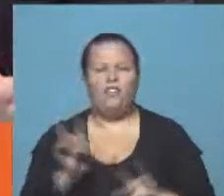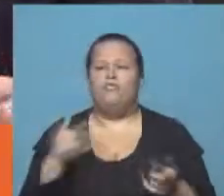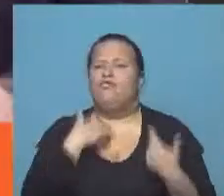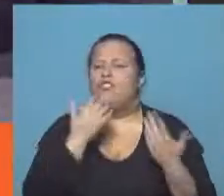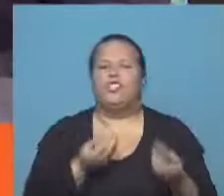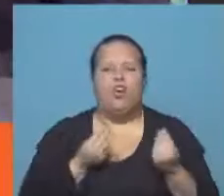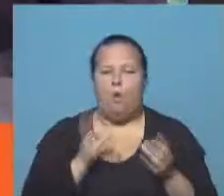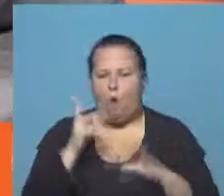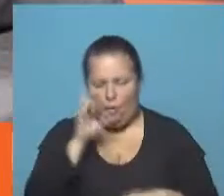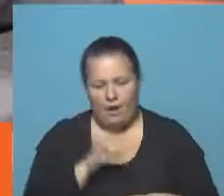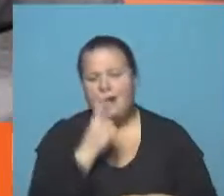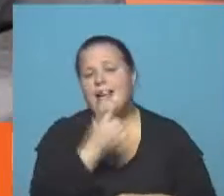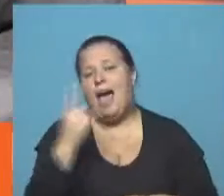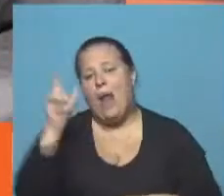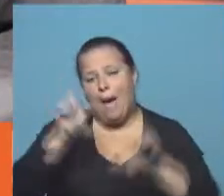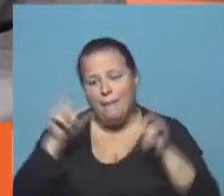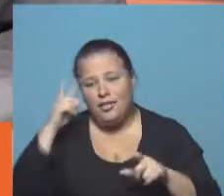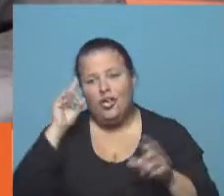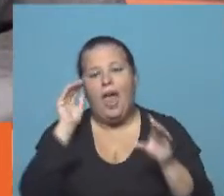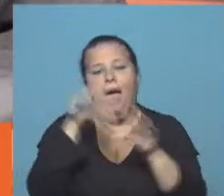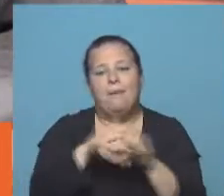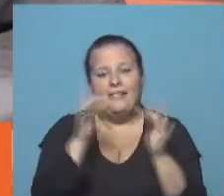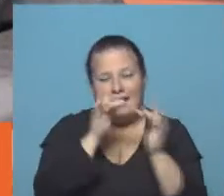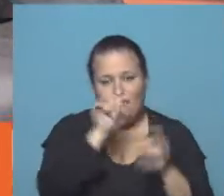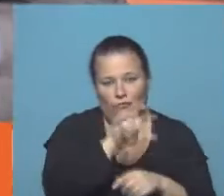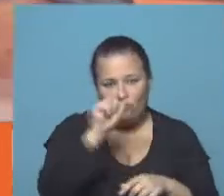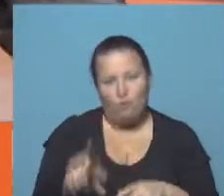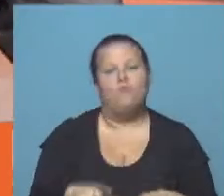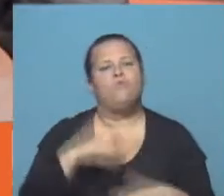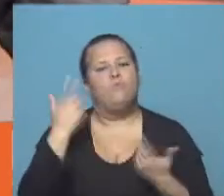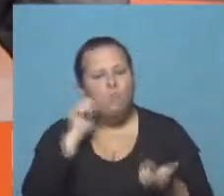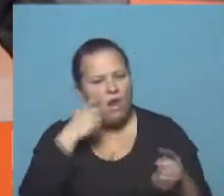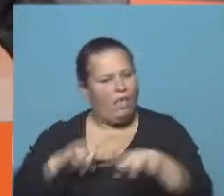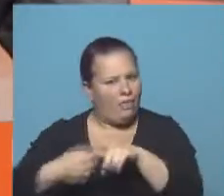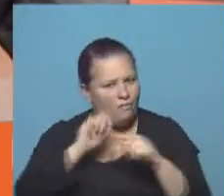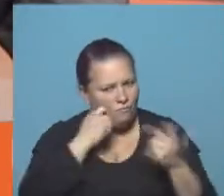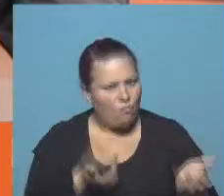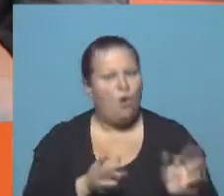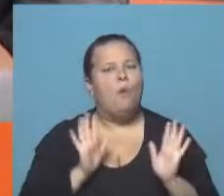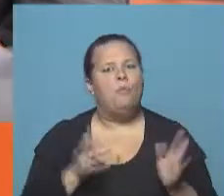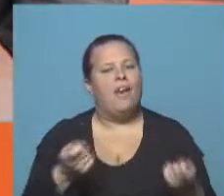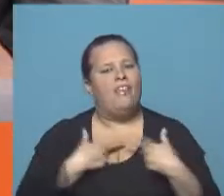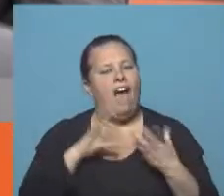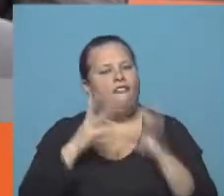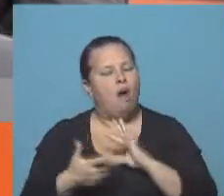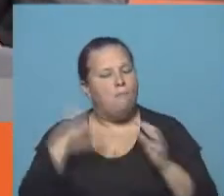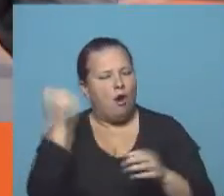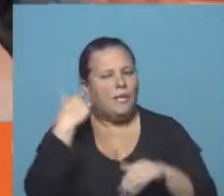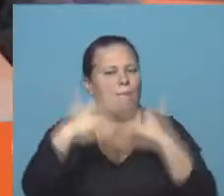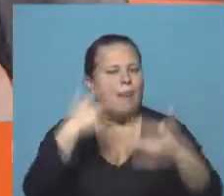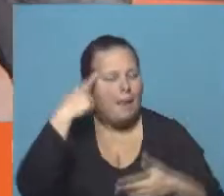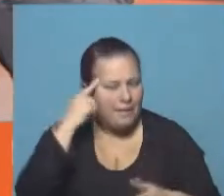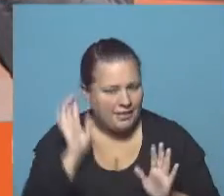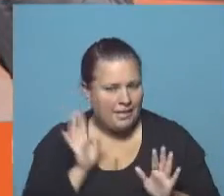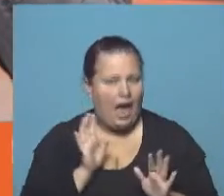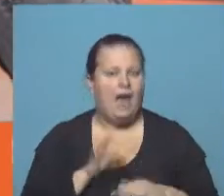entiendo realmente esa posición. Cada uno de los televidentes va a poder meterse en sus páginas correspondientes. Es muy rica la discusión que están brindando porque nos dan herramientas enormes para poder